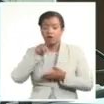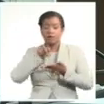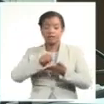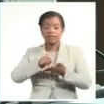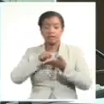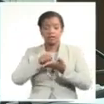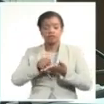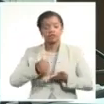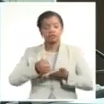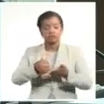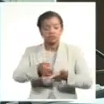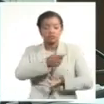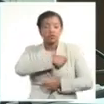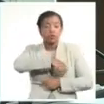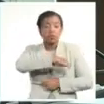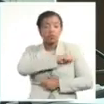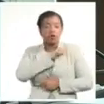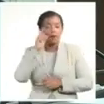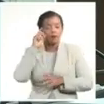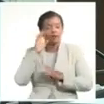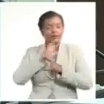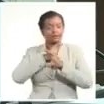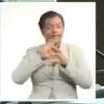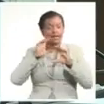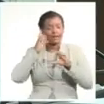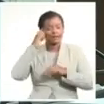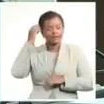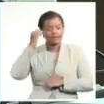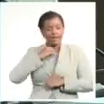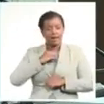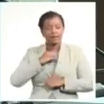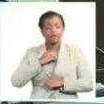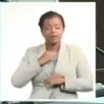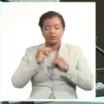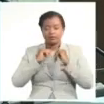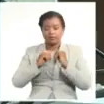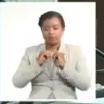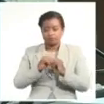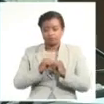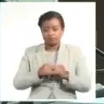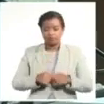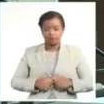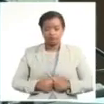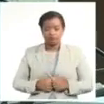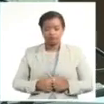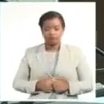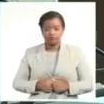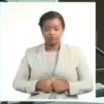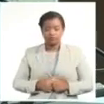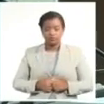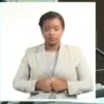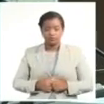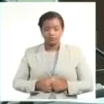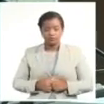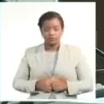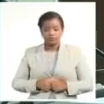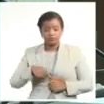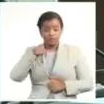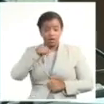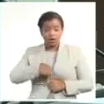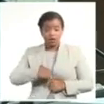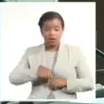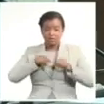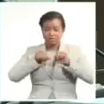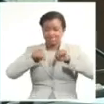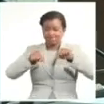pueblo inteligente e informado como pocos. En medio de un cerco mediático feroz de